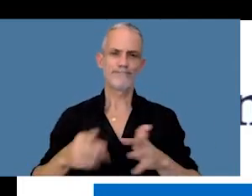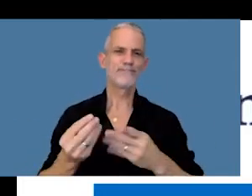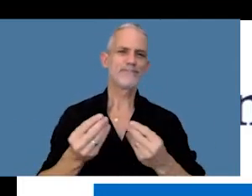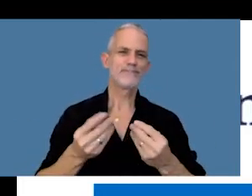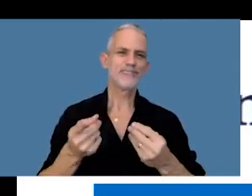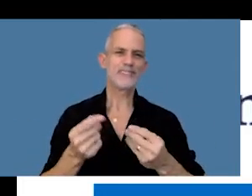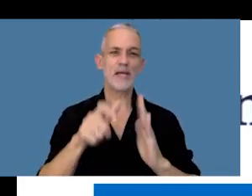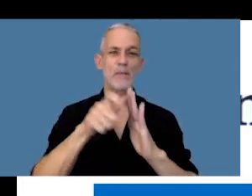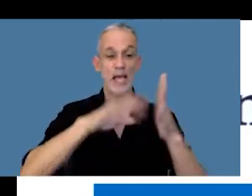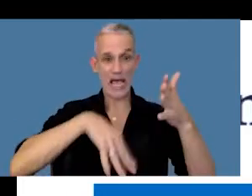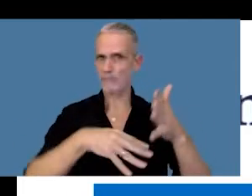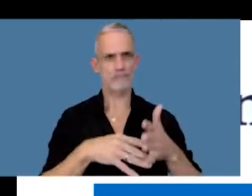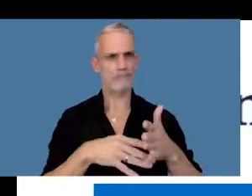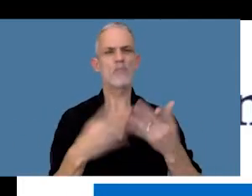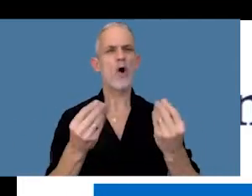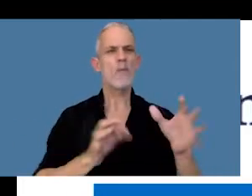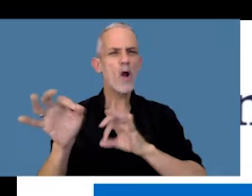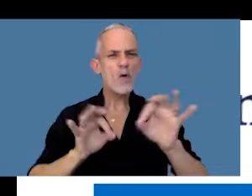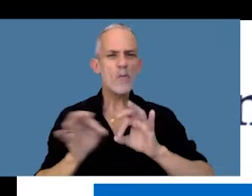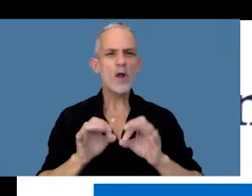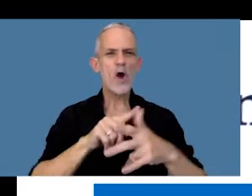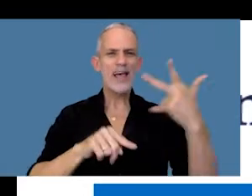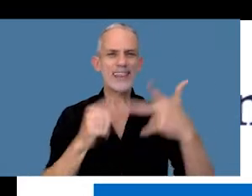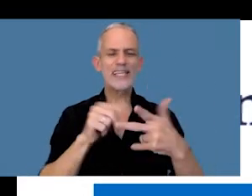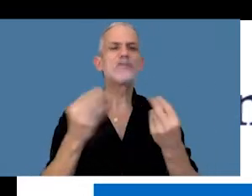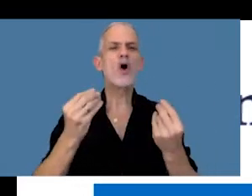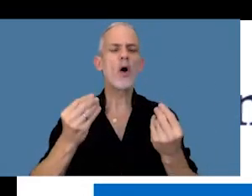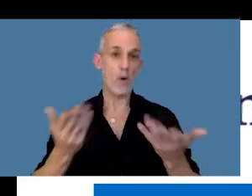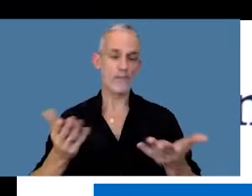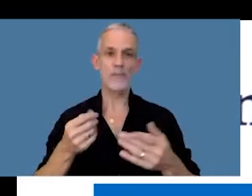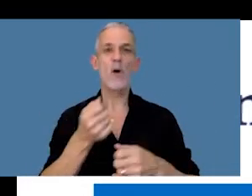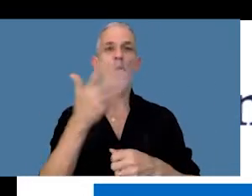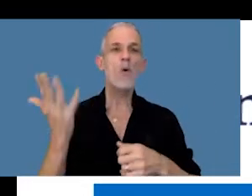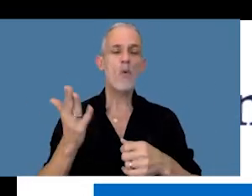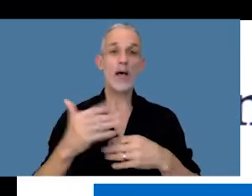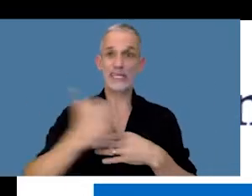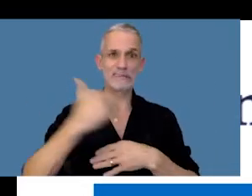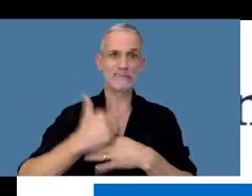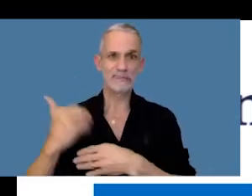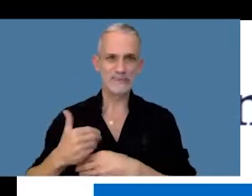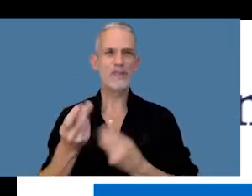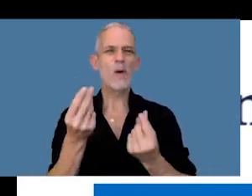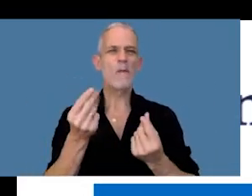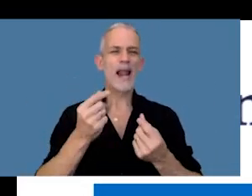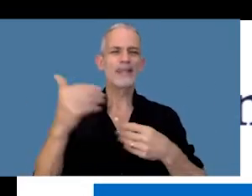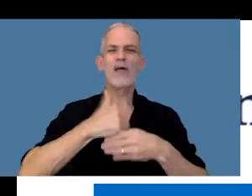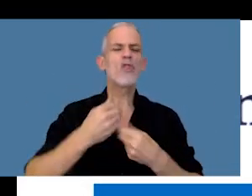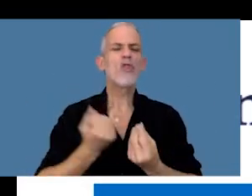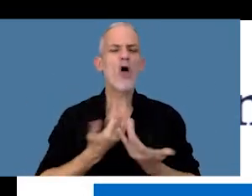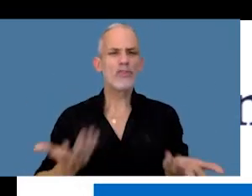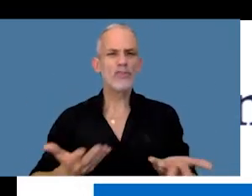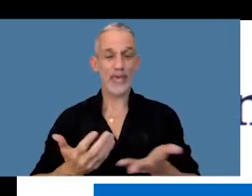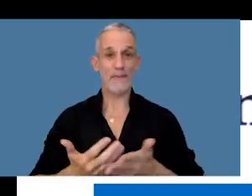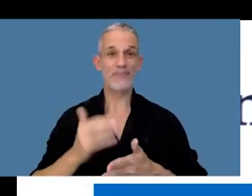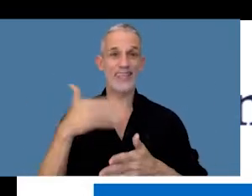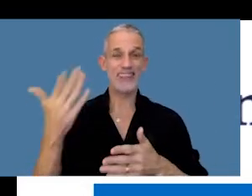la tabla. ¿Cómo medimos ese número 3? Primero, cuántas bocas de ingresos, de dónde provienen los ingresos, y